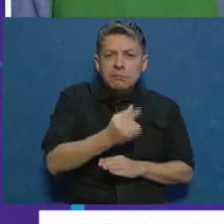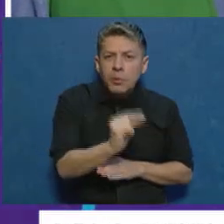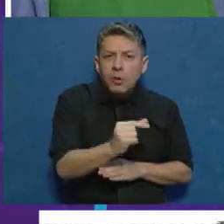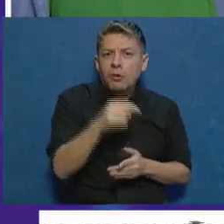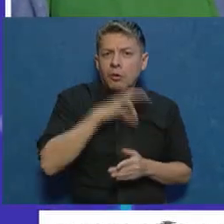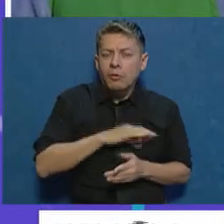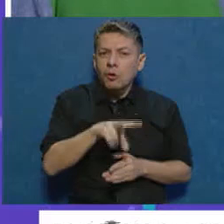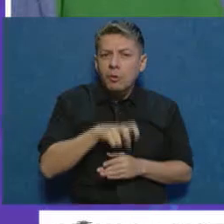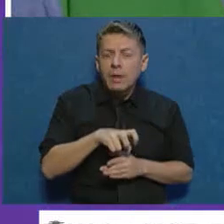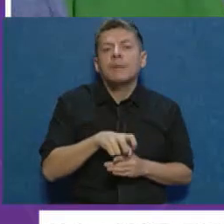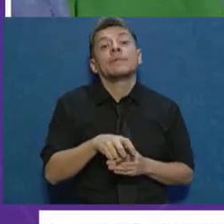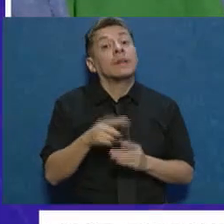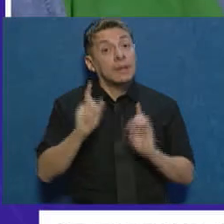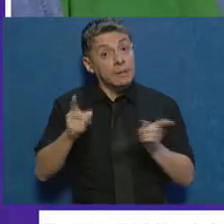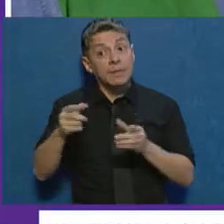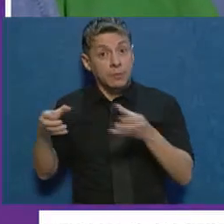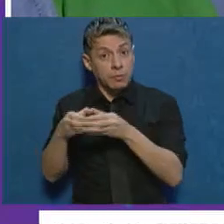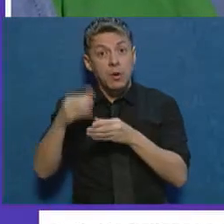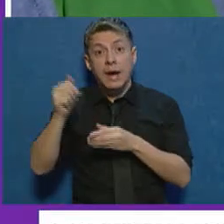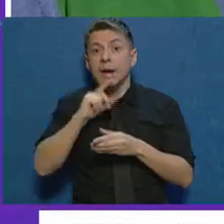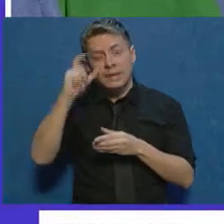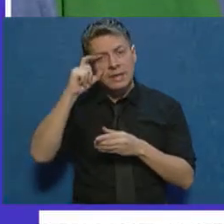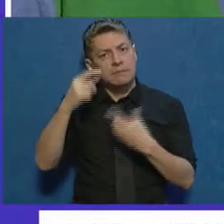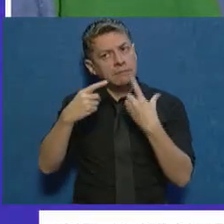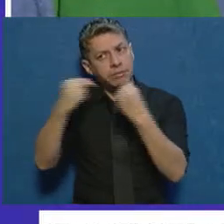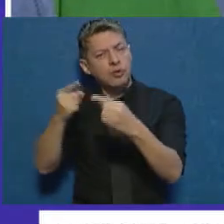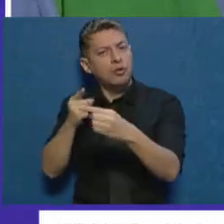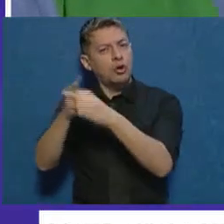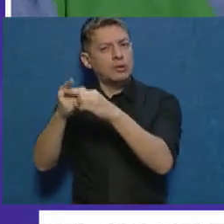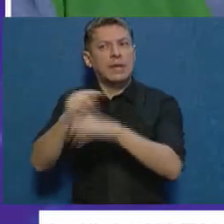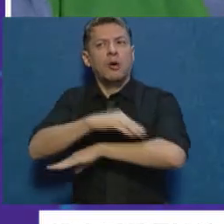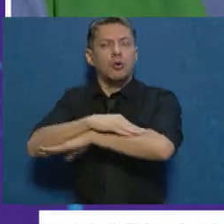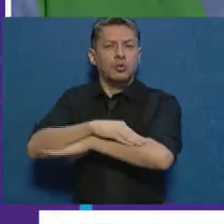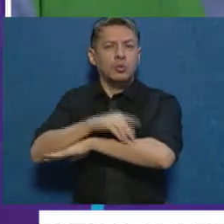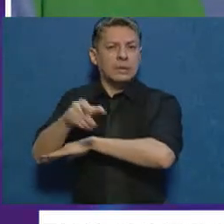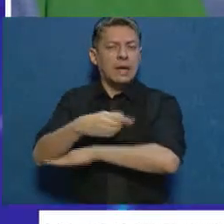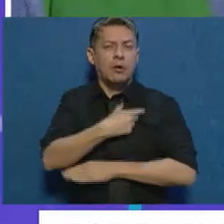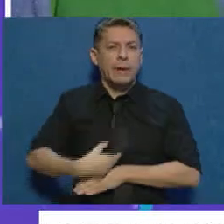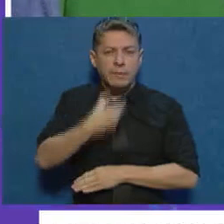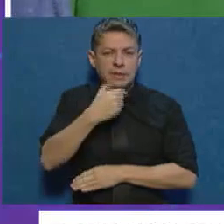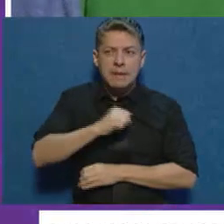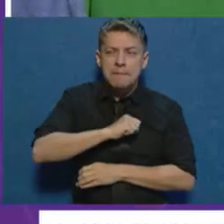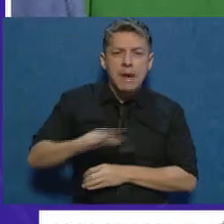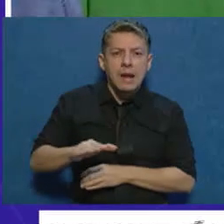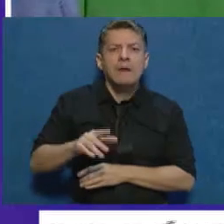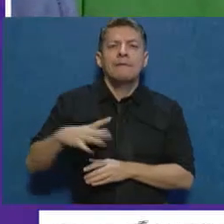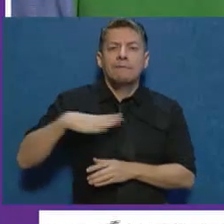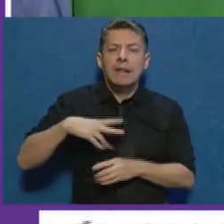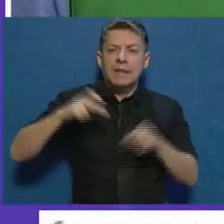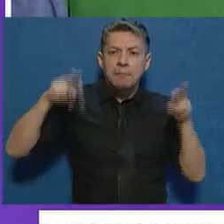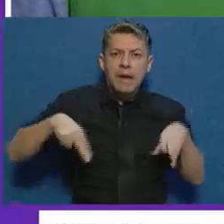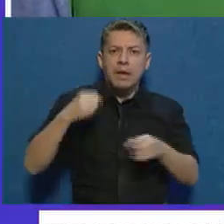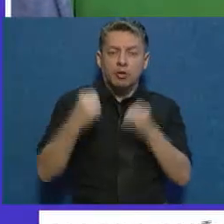otro lado, también desde ATE repudiamos esta conducta del gobernador y la falta de políticas económicas, sociales y salariales que está